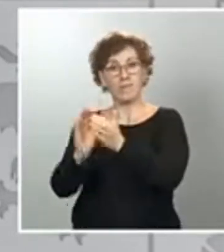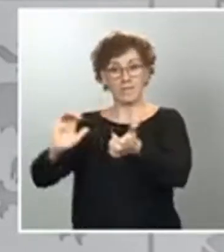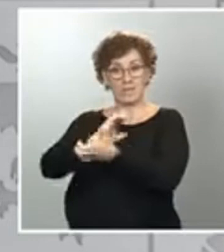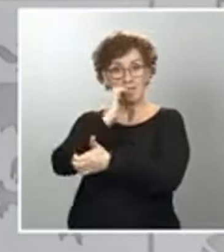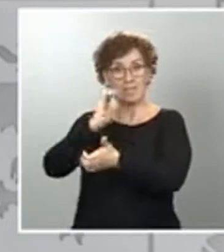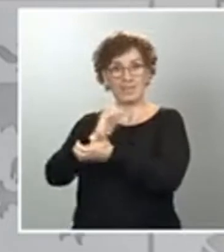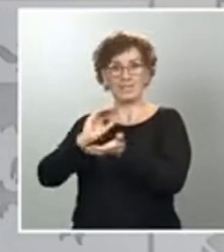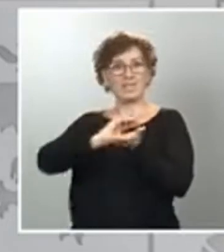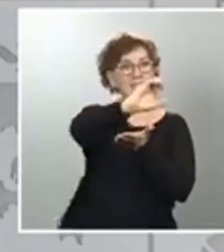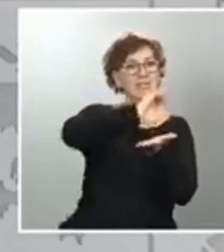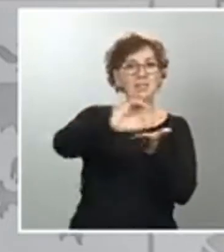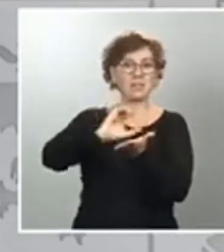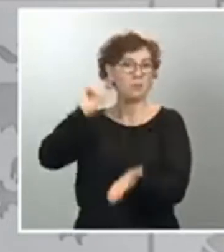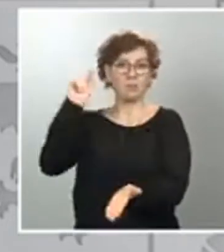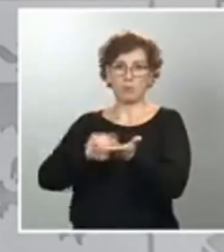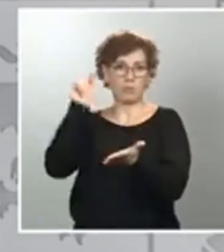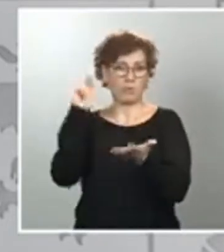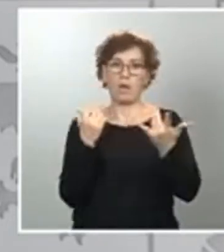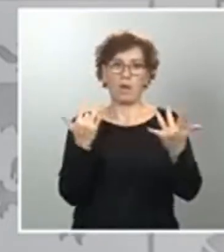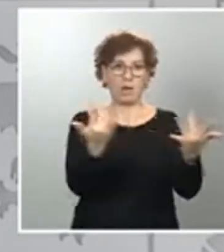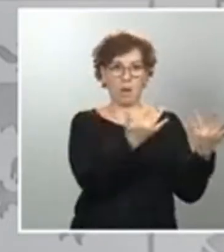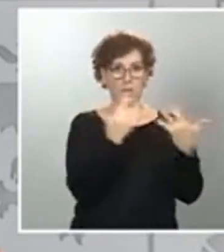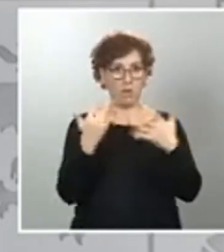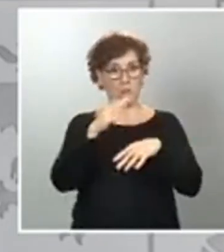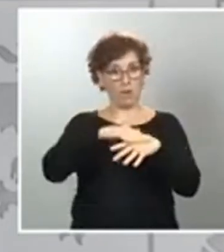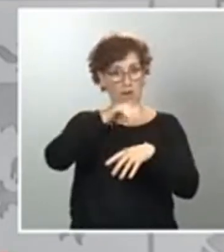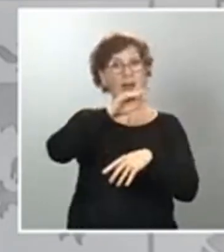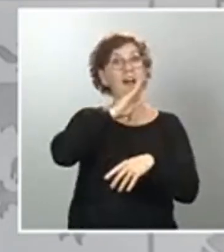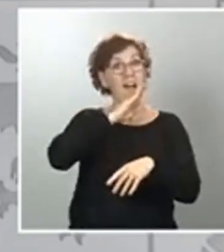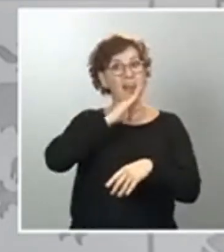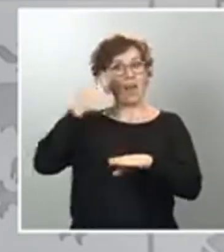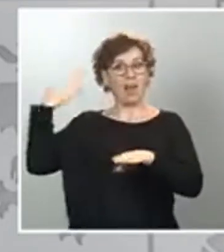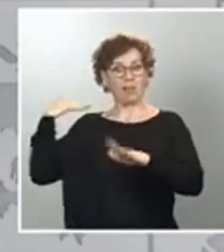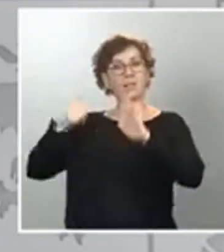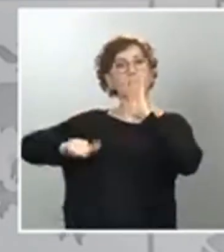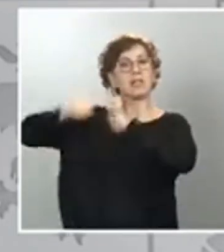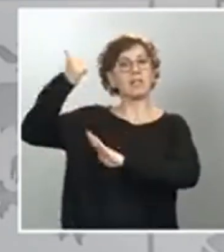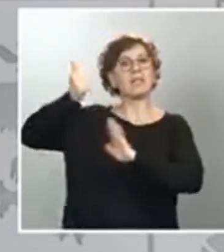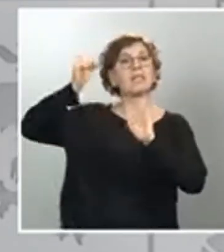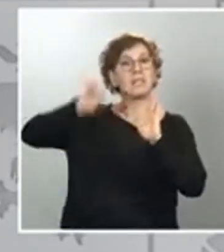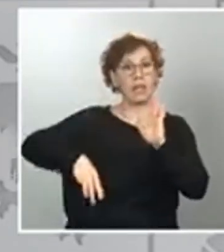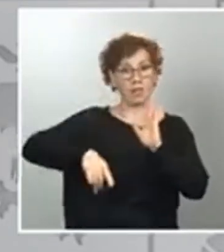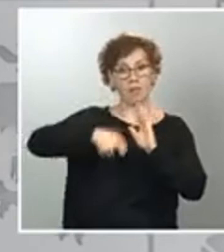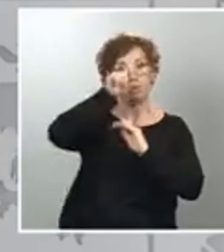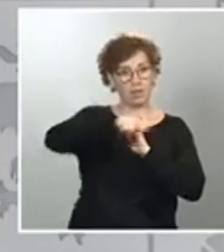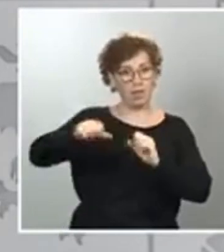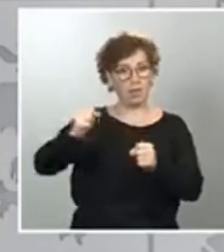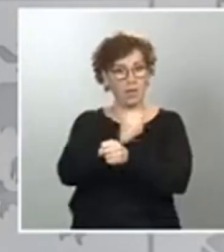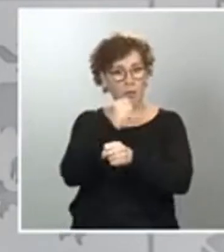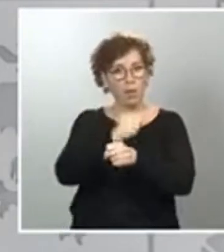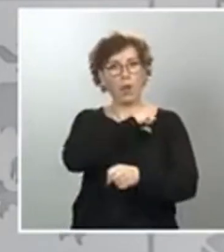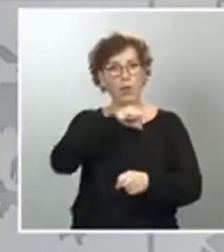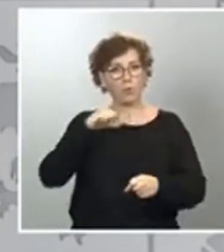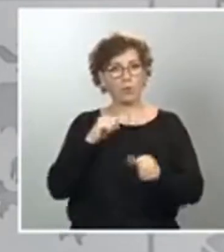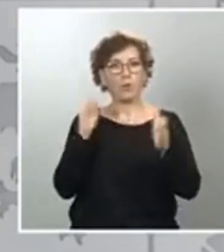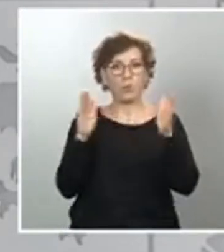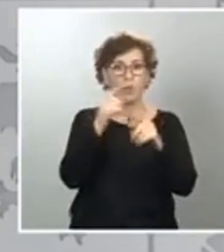a quienes para quienes fueron concebidas, que son los trabajadores autónomos y también las pequeñas y medianas